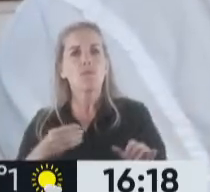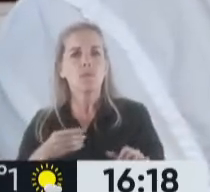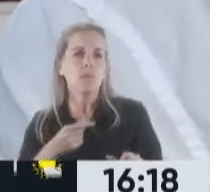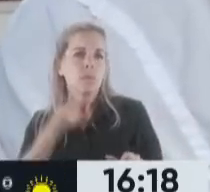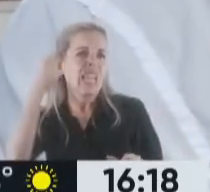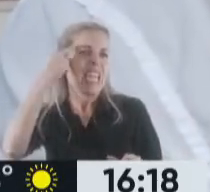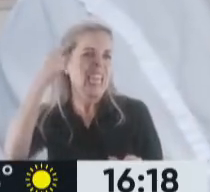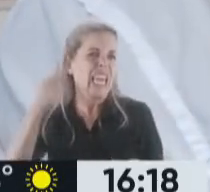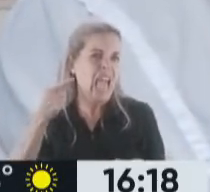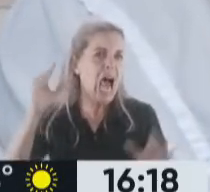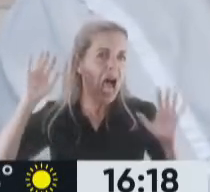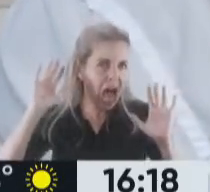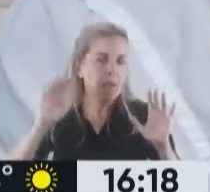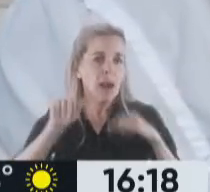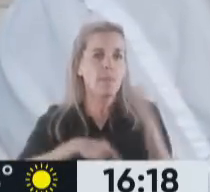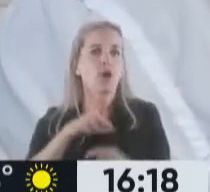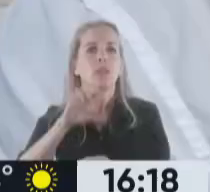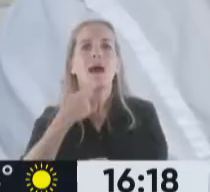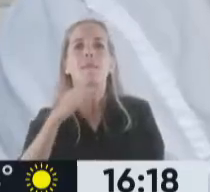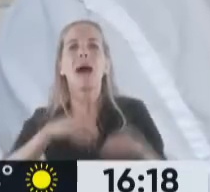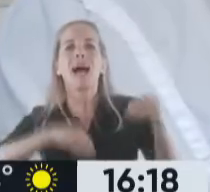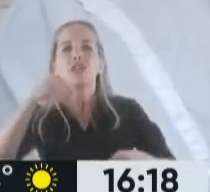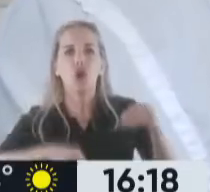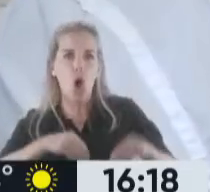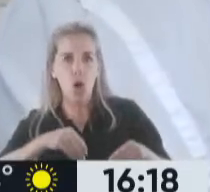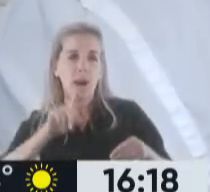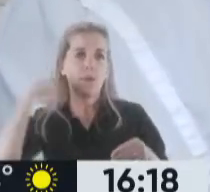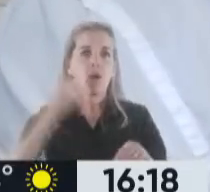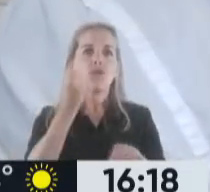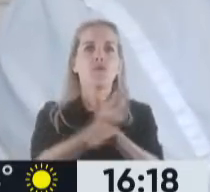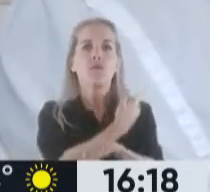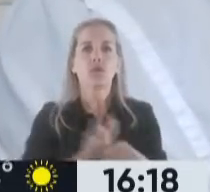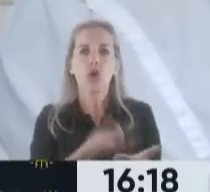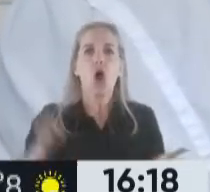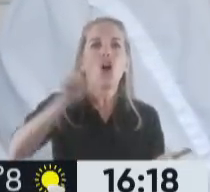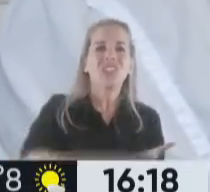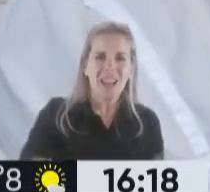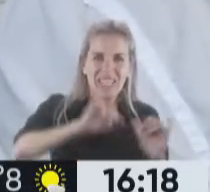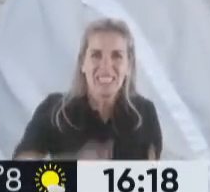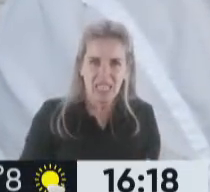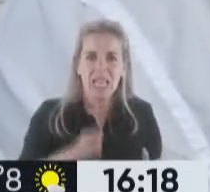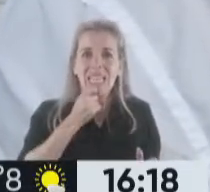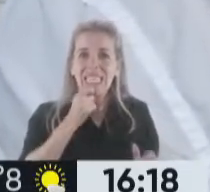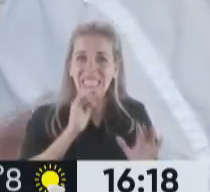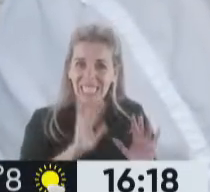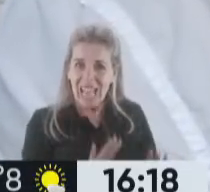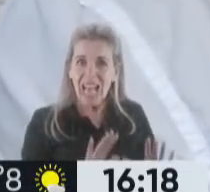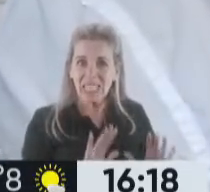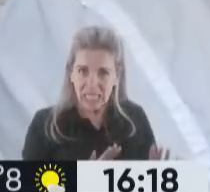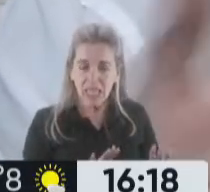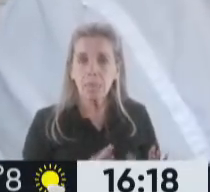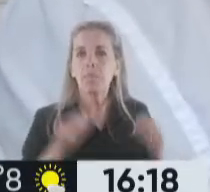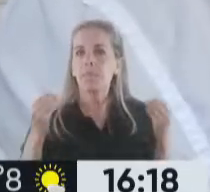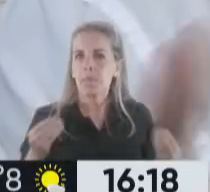hasta el momento, por lo menos en las PASO, de ir por una reelección. Si esto sucede y si surte efecto de